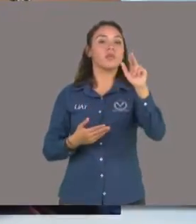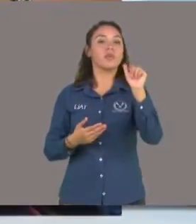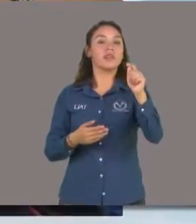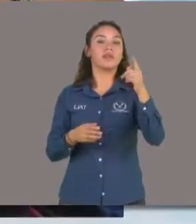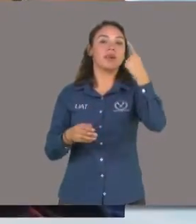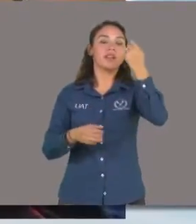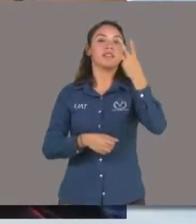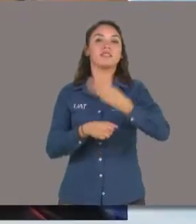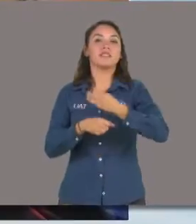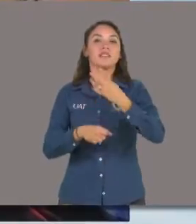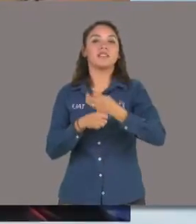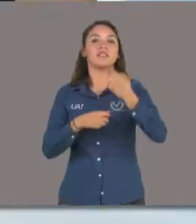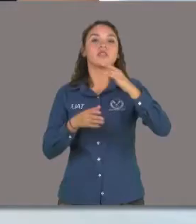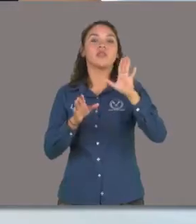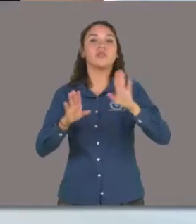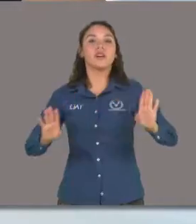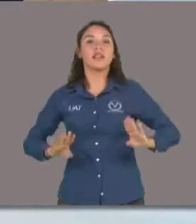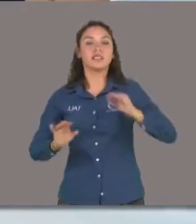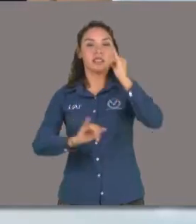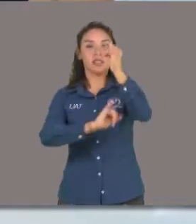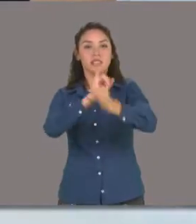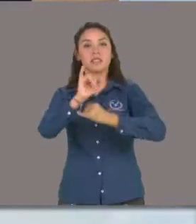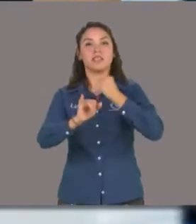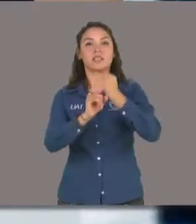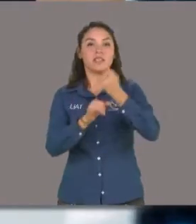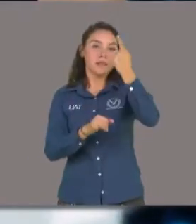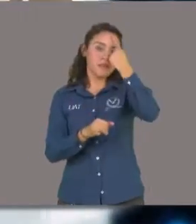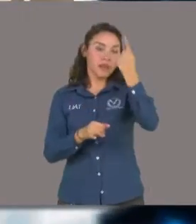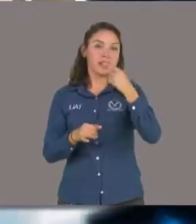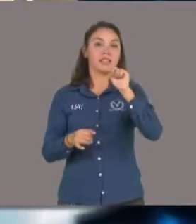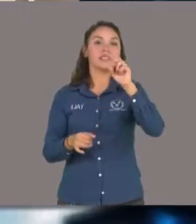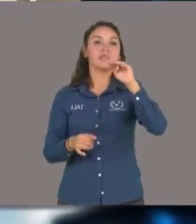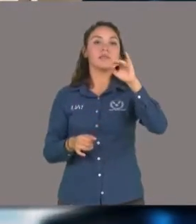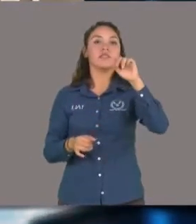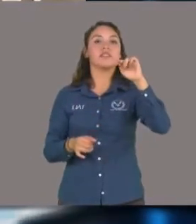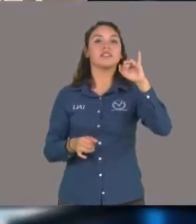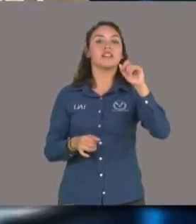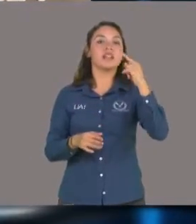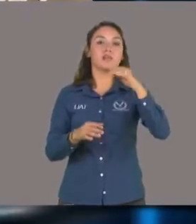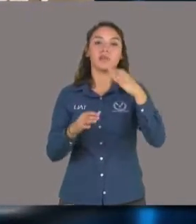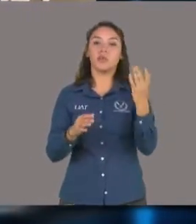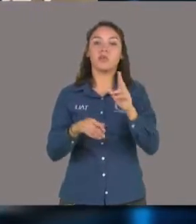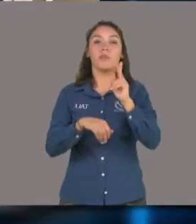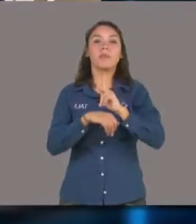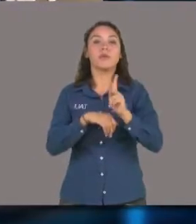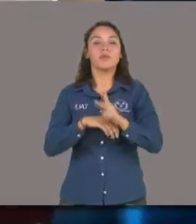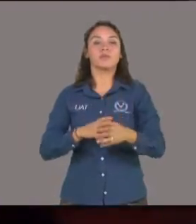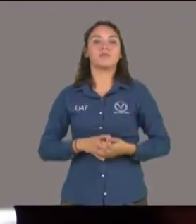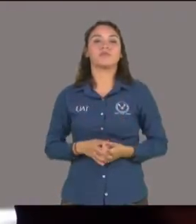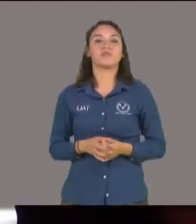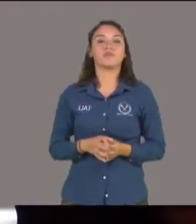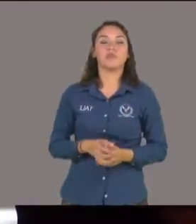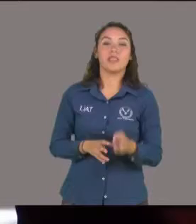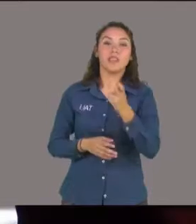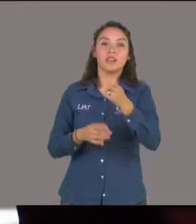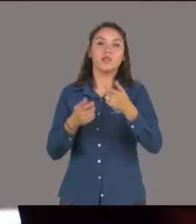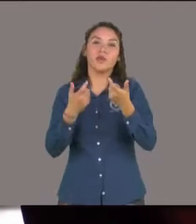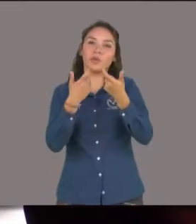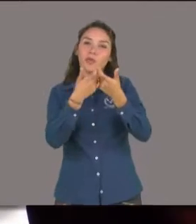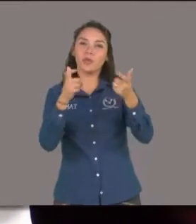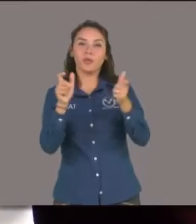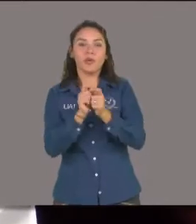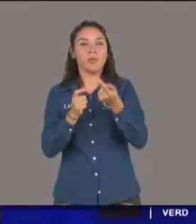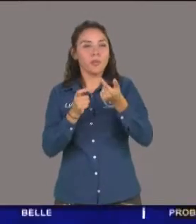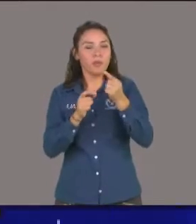traerse a casa el tercer escaño de carácter internacional al disputar una semifinal muy complicada ante el país de Perú. Este grupo ha ido creciendo